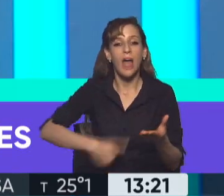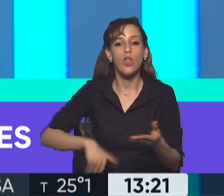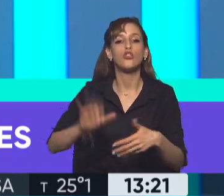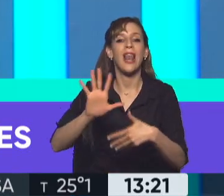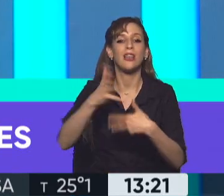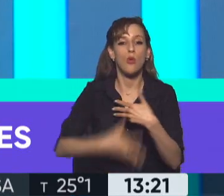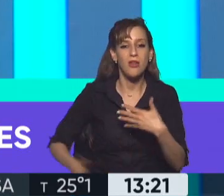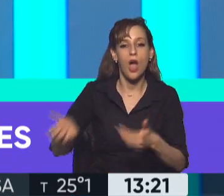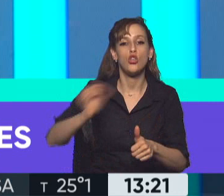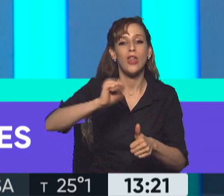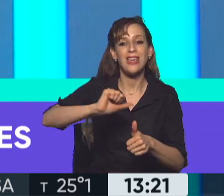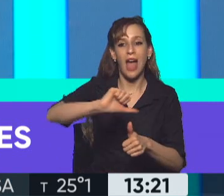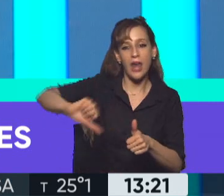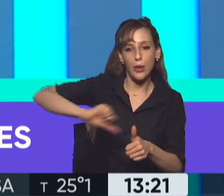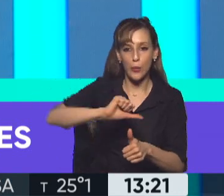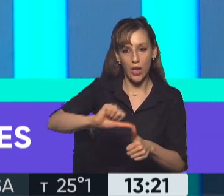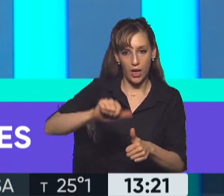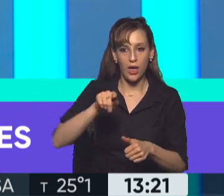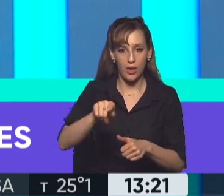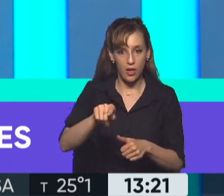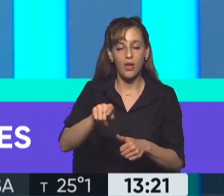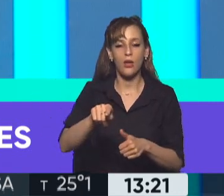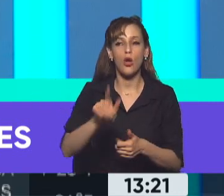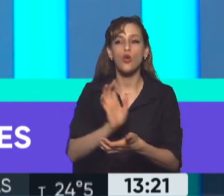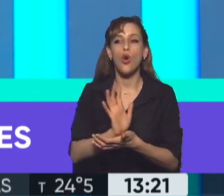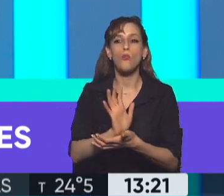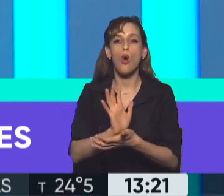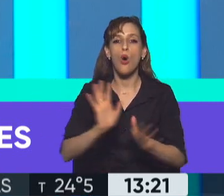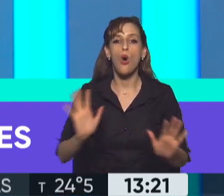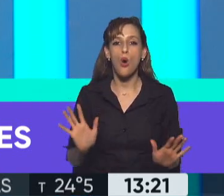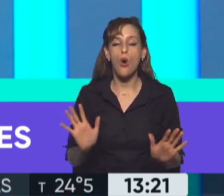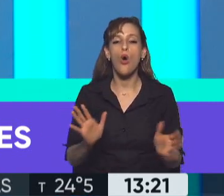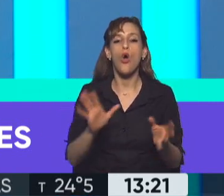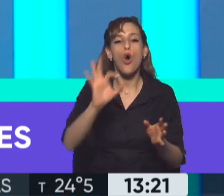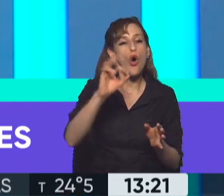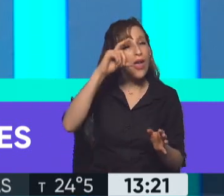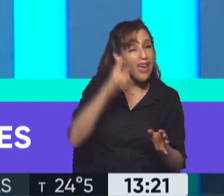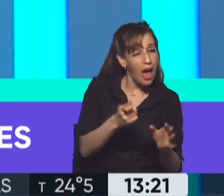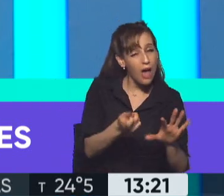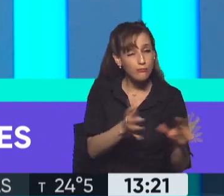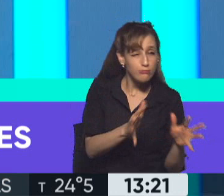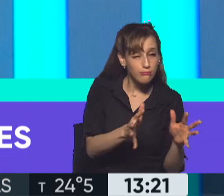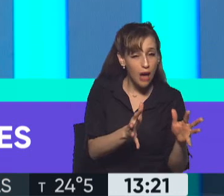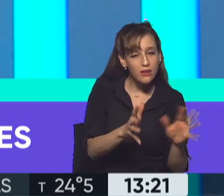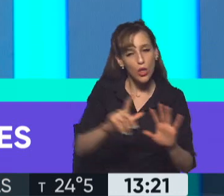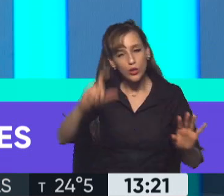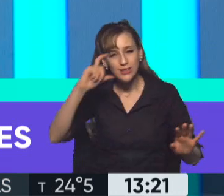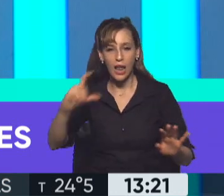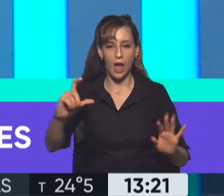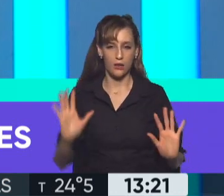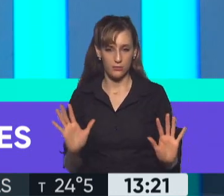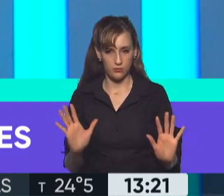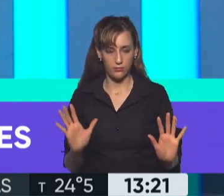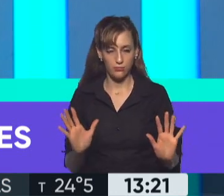una organización podríamos decir alternativa a la oea y no sería incorrecto decirlo así